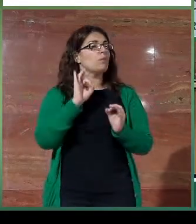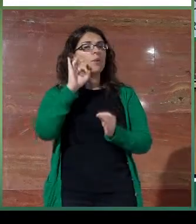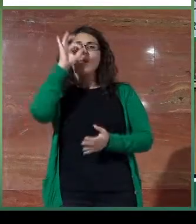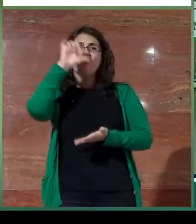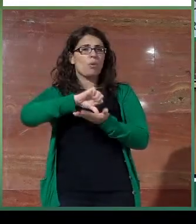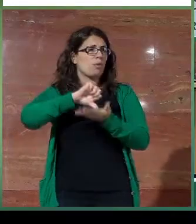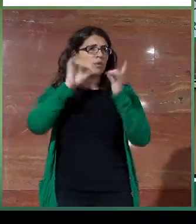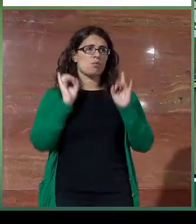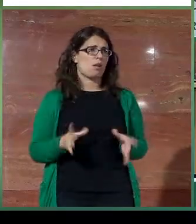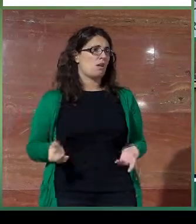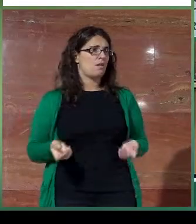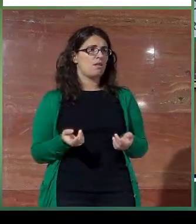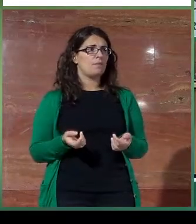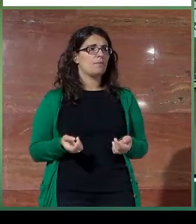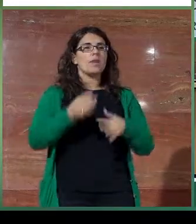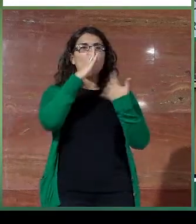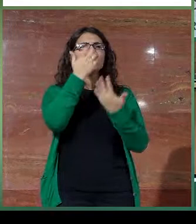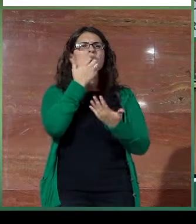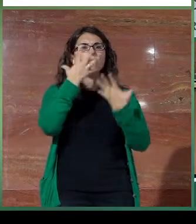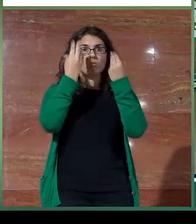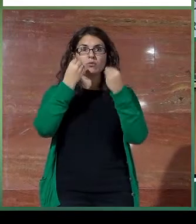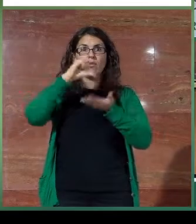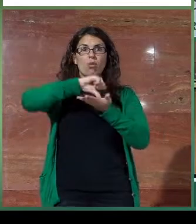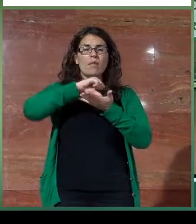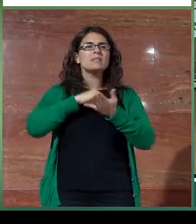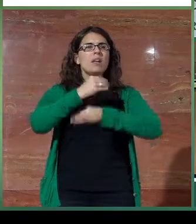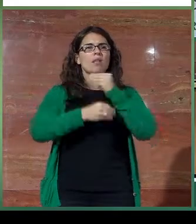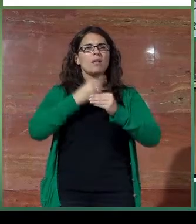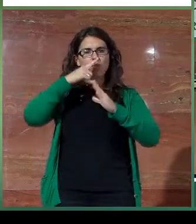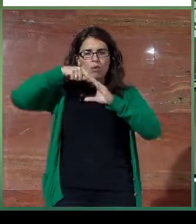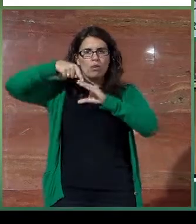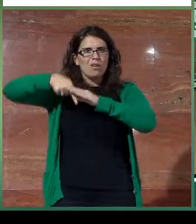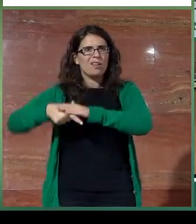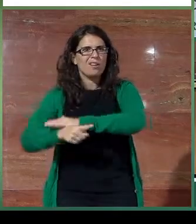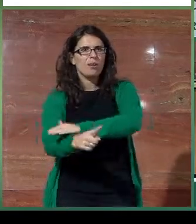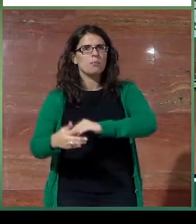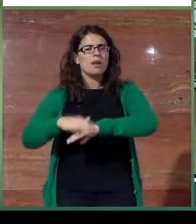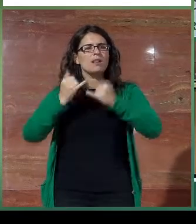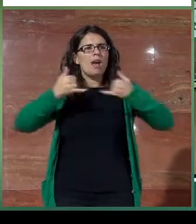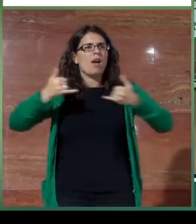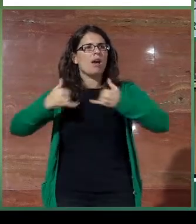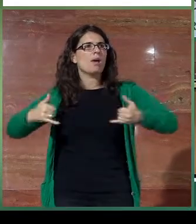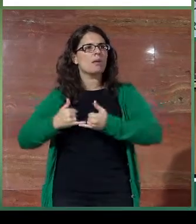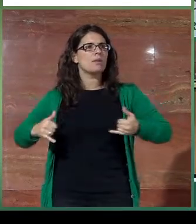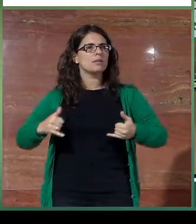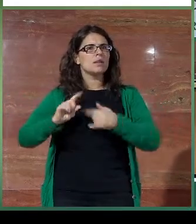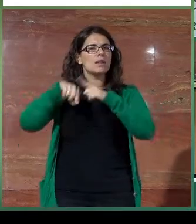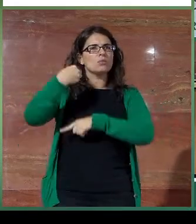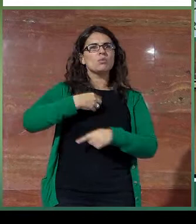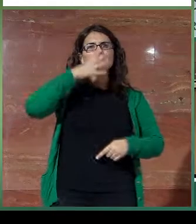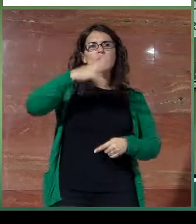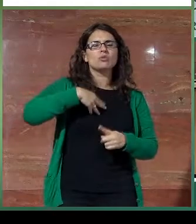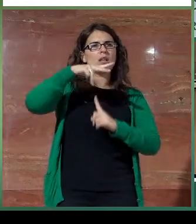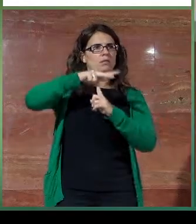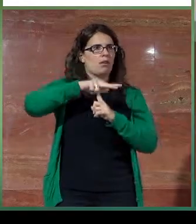estamos agujereando ahora para meter cables? Y 4 años después sale todo por antenas.